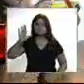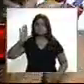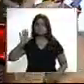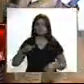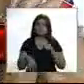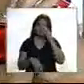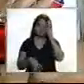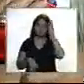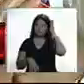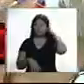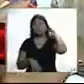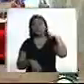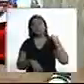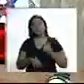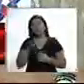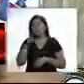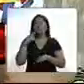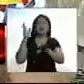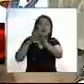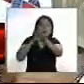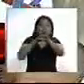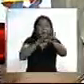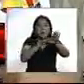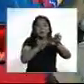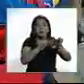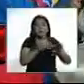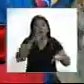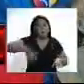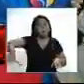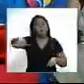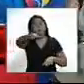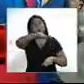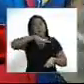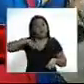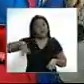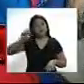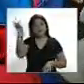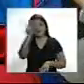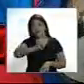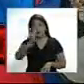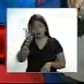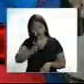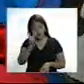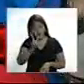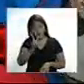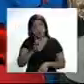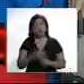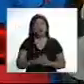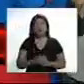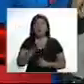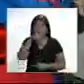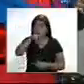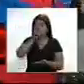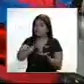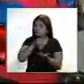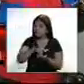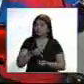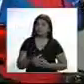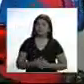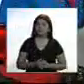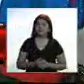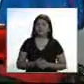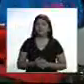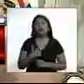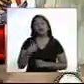dice? Tu llamado a todo el mira para acá para la cámara. Ajá. Tu llamado a todo el pueblo venezolano a que participen en el día de hoy. Bueno, yo